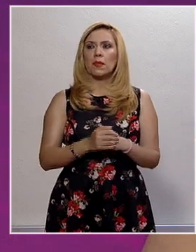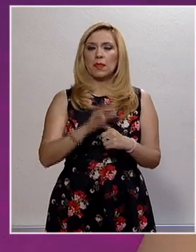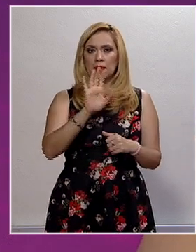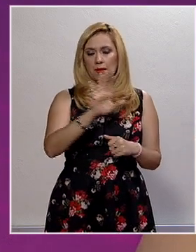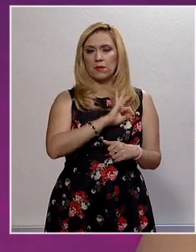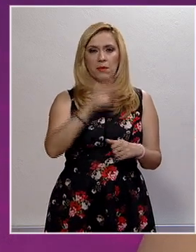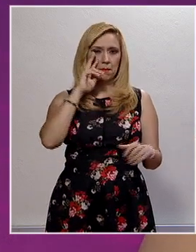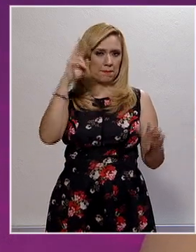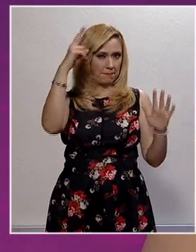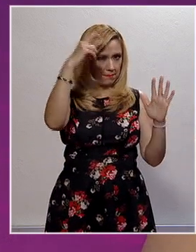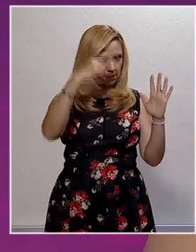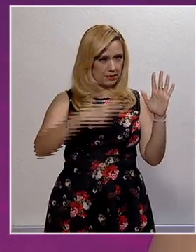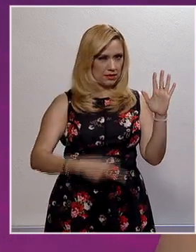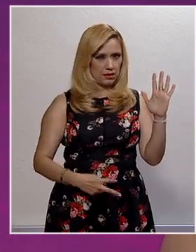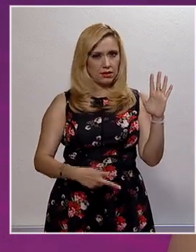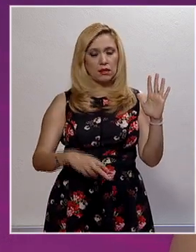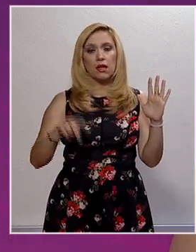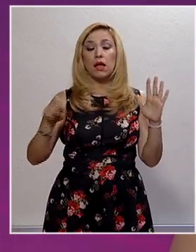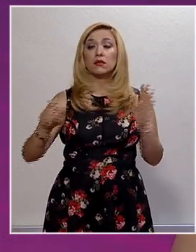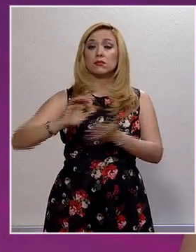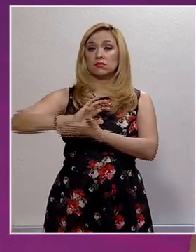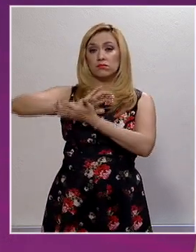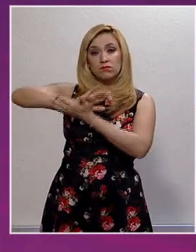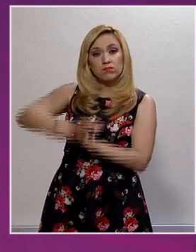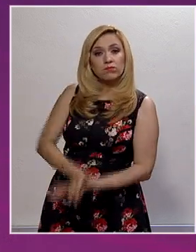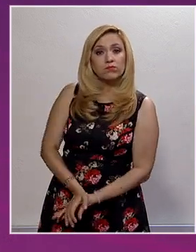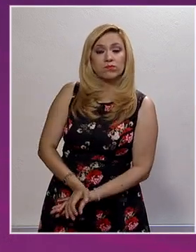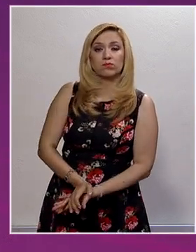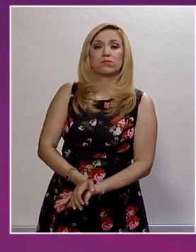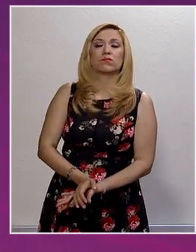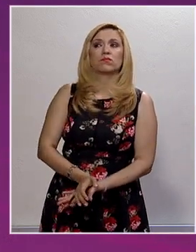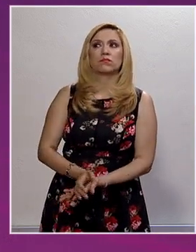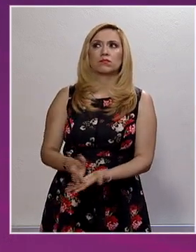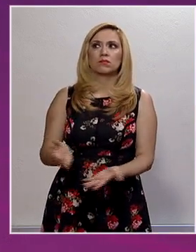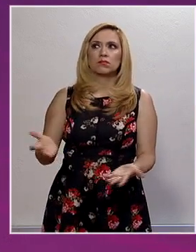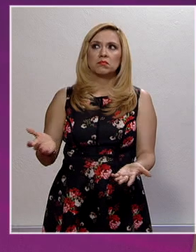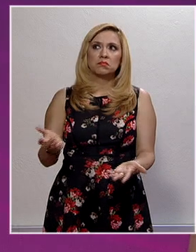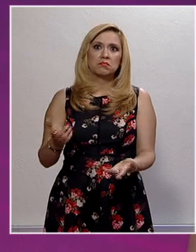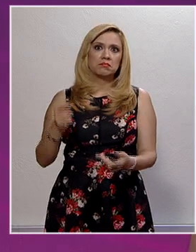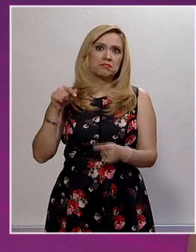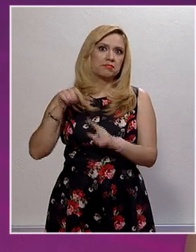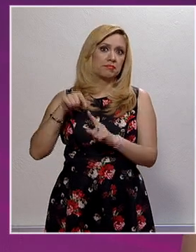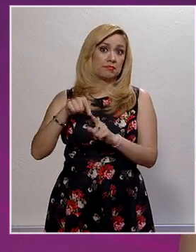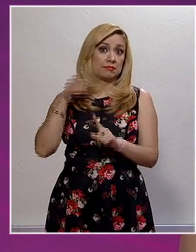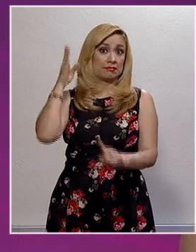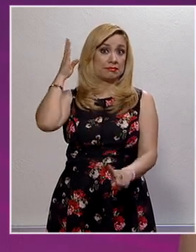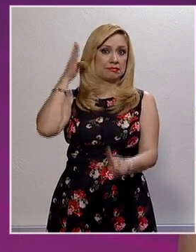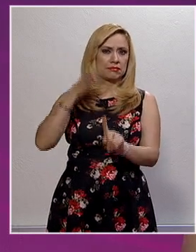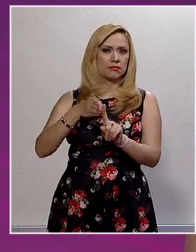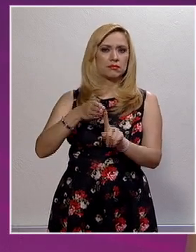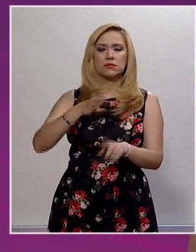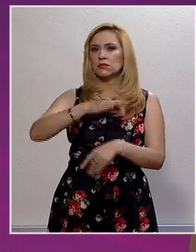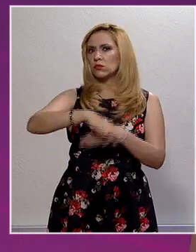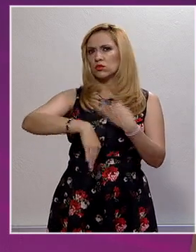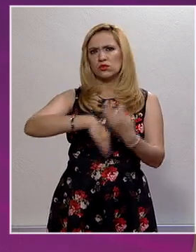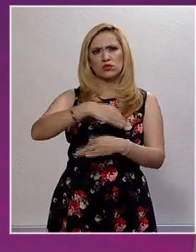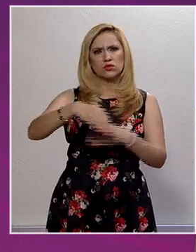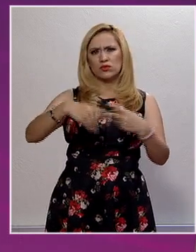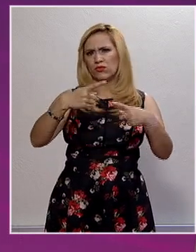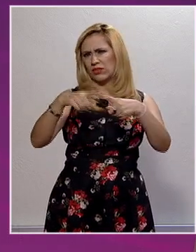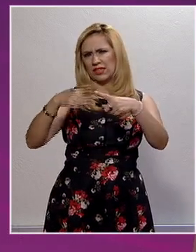Podemos ver el impacto de la discriminación, pues en específico en este caso, en todos los